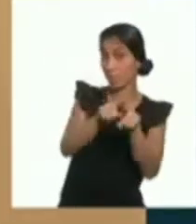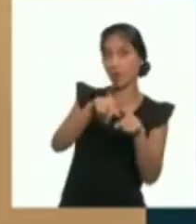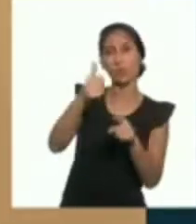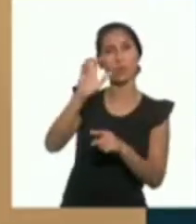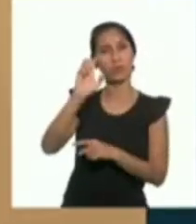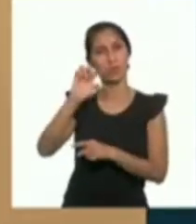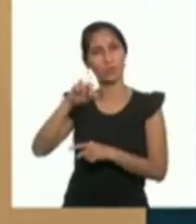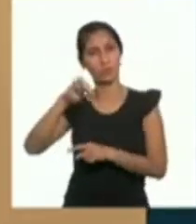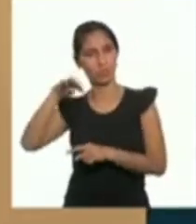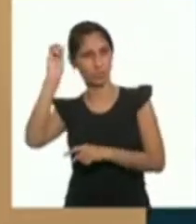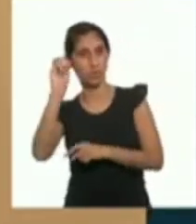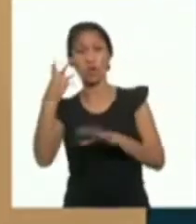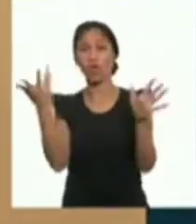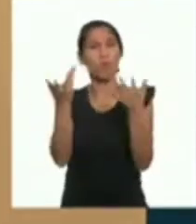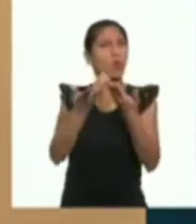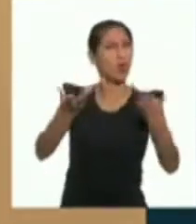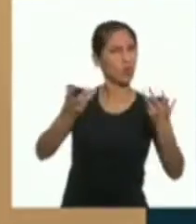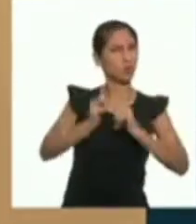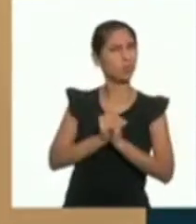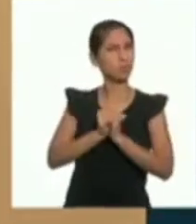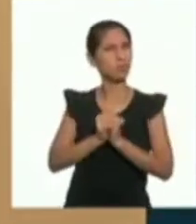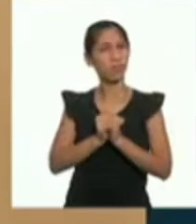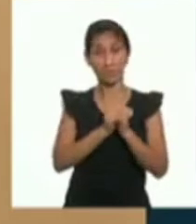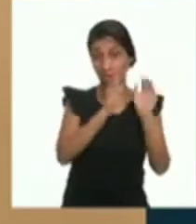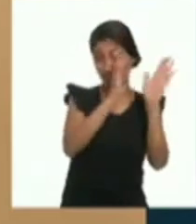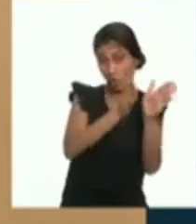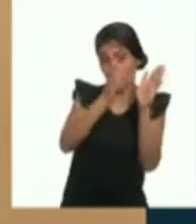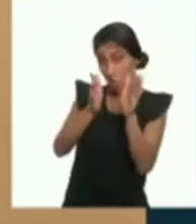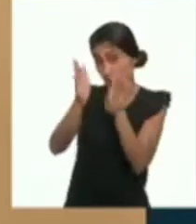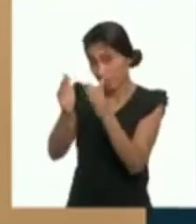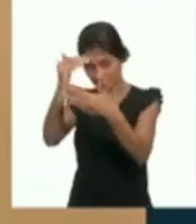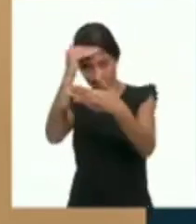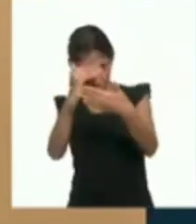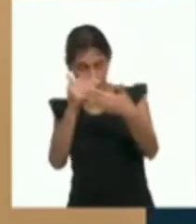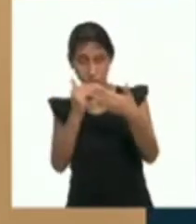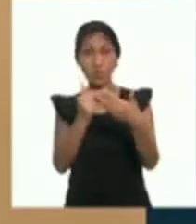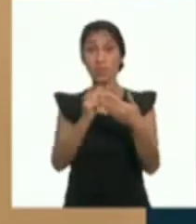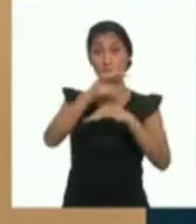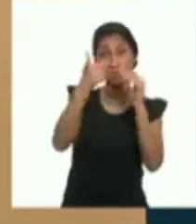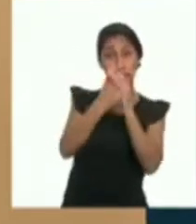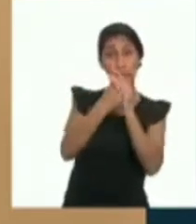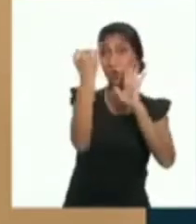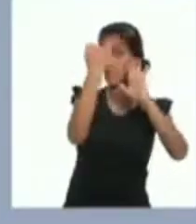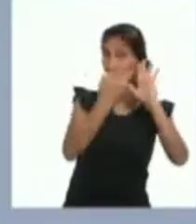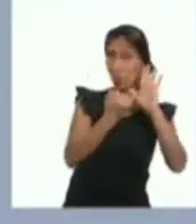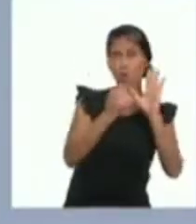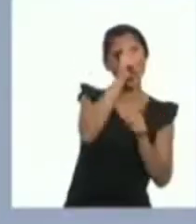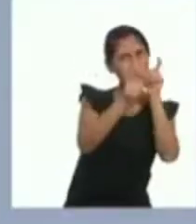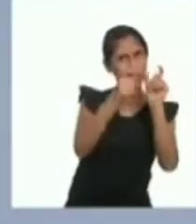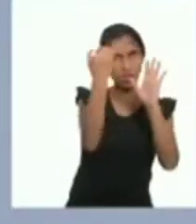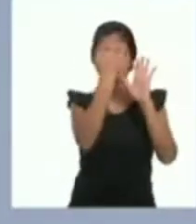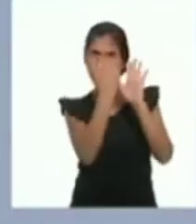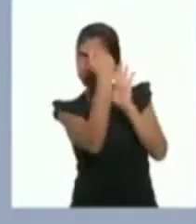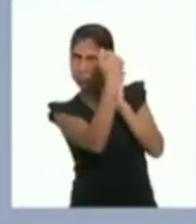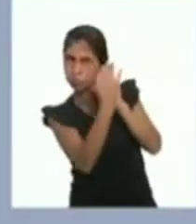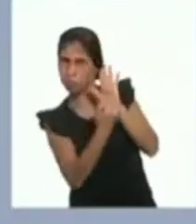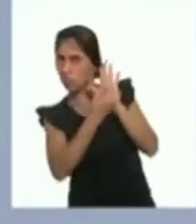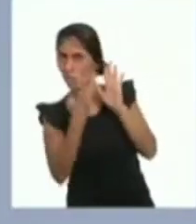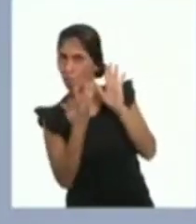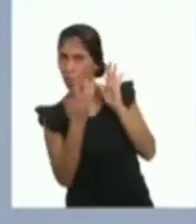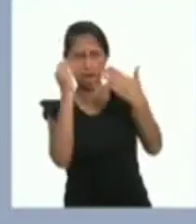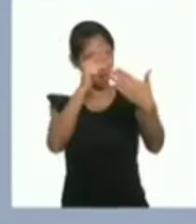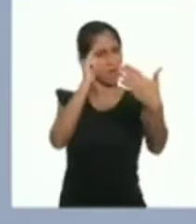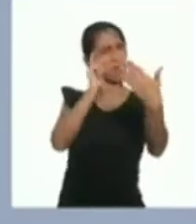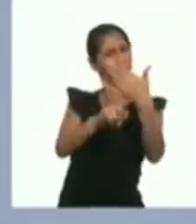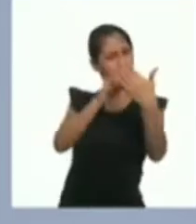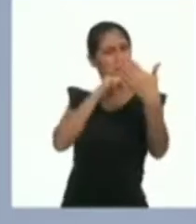elemento importante es la composición, es decir, cómo están organizados los objetos y personajes en ese encuadre. Y ahí aparece la persona o